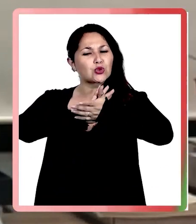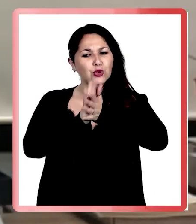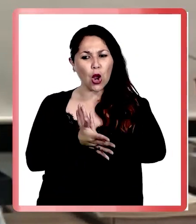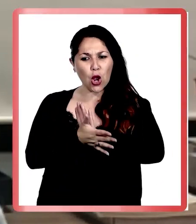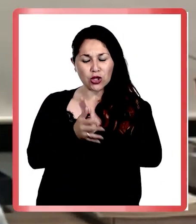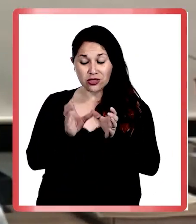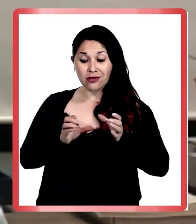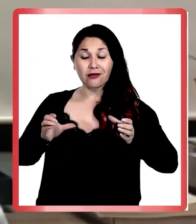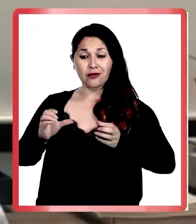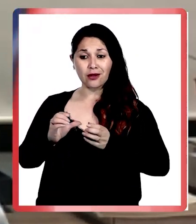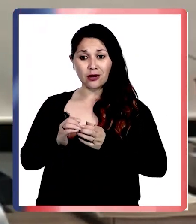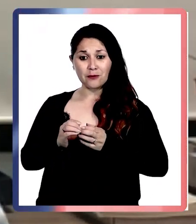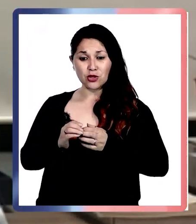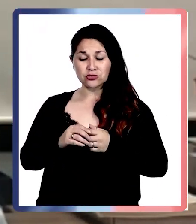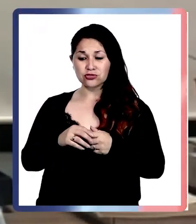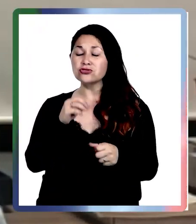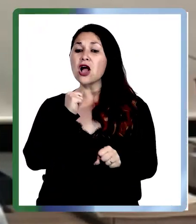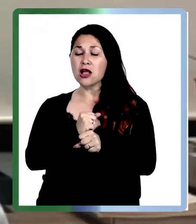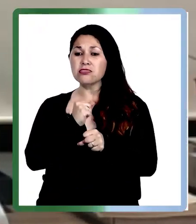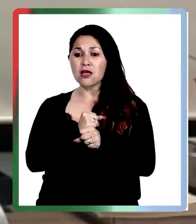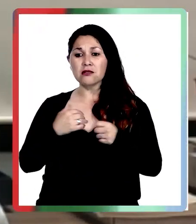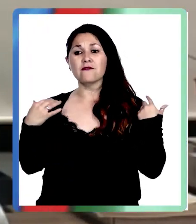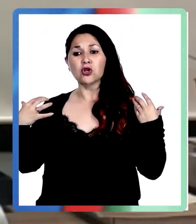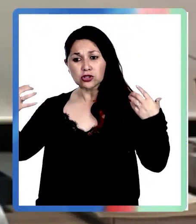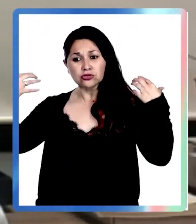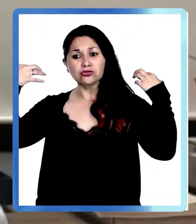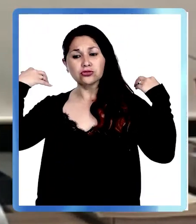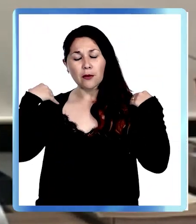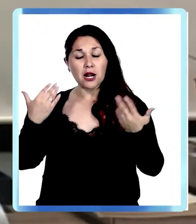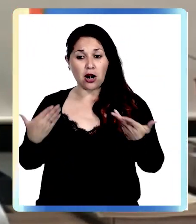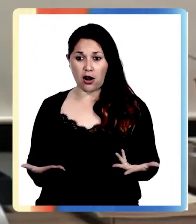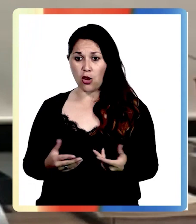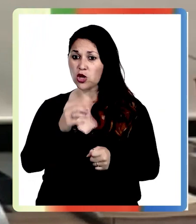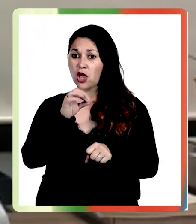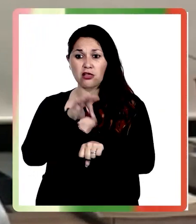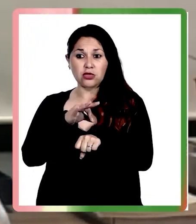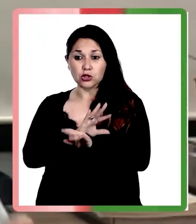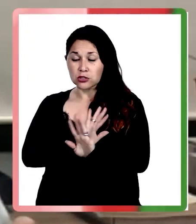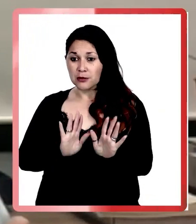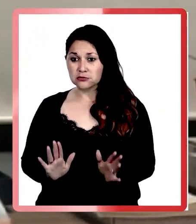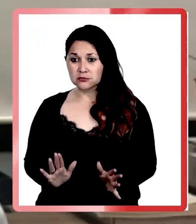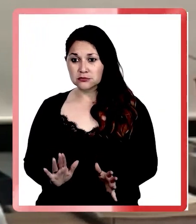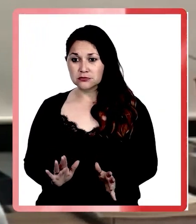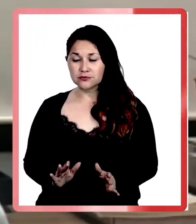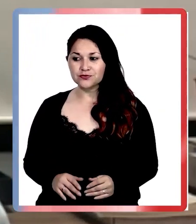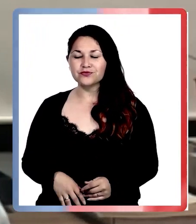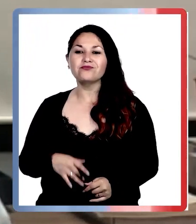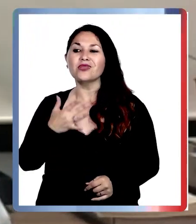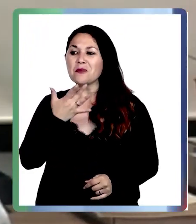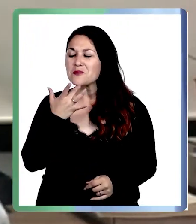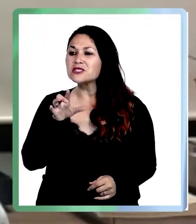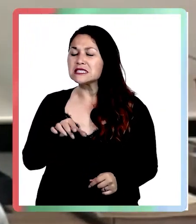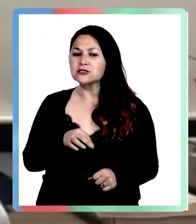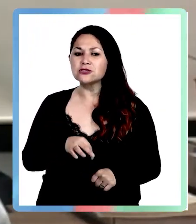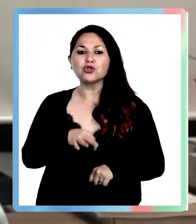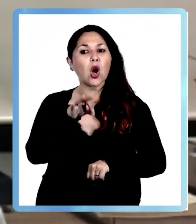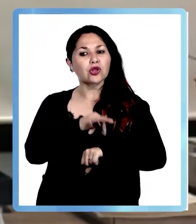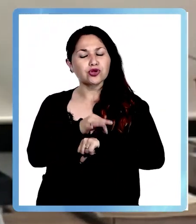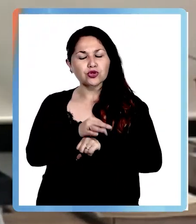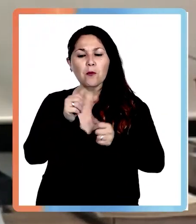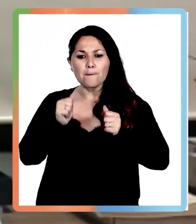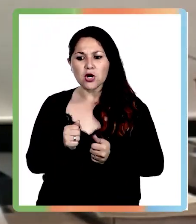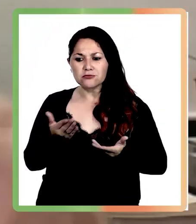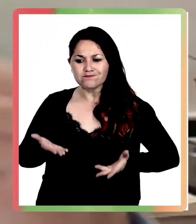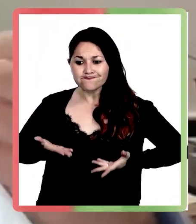salud tareas que en este momento solamente hacen los médicos. ¿Por qué? Porque si el médico es capaz de delegar una